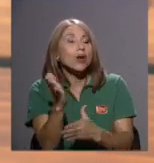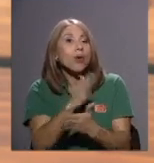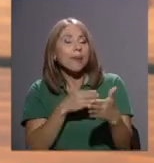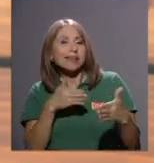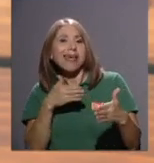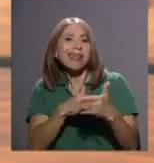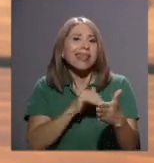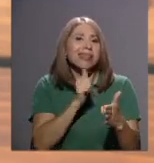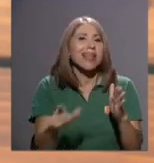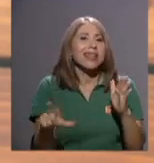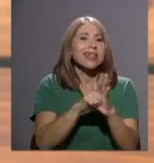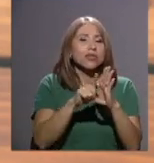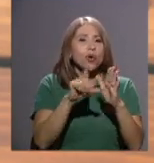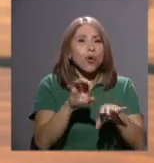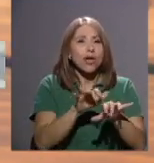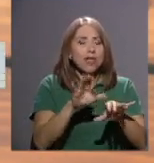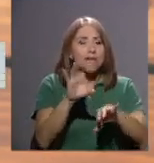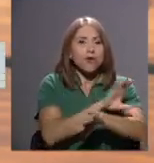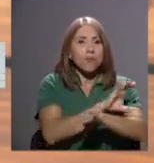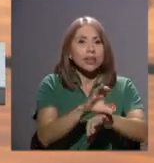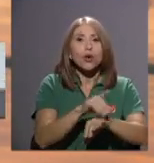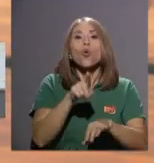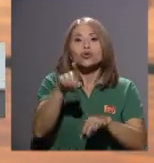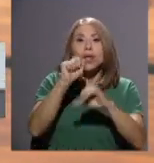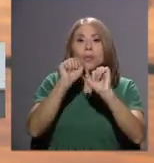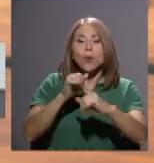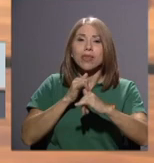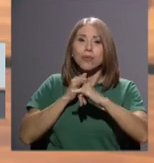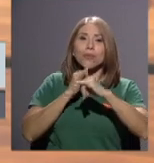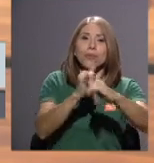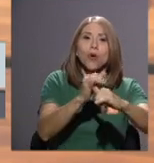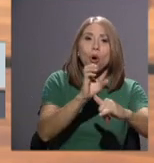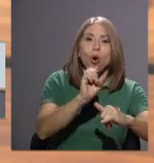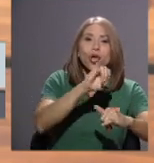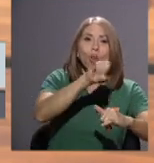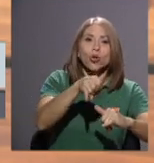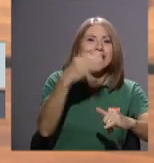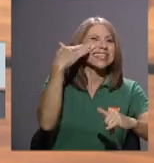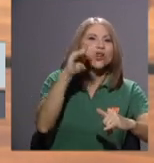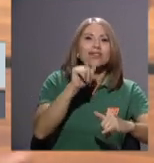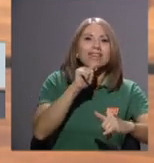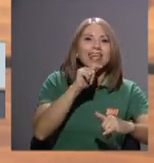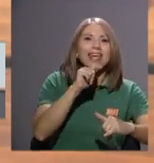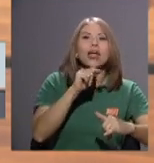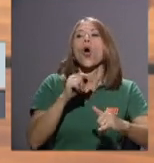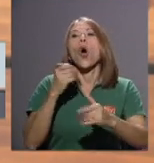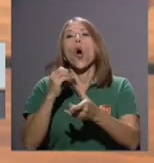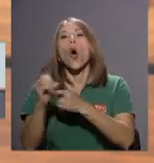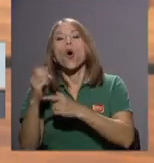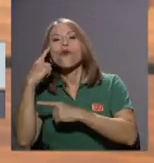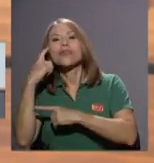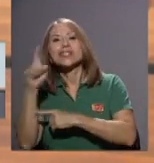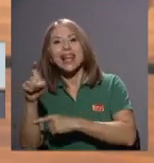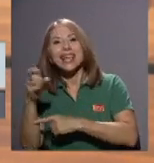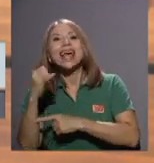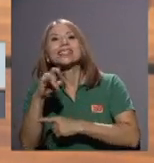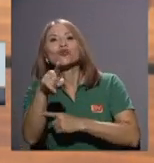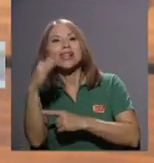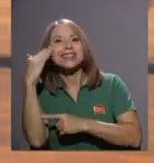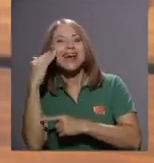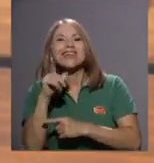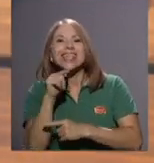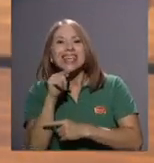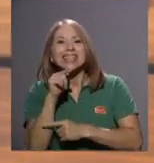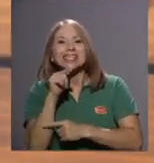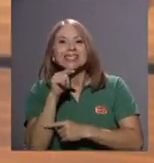puede interponer a la denuncia ante el OIJ si no sabe quién es o ante la fiscalía si sabe quién es. Importante no borrar contenido